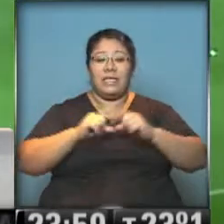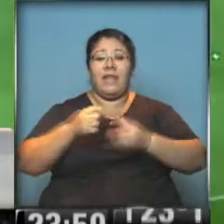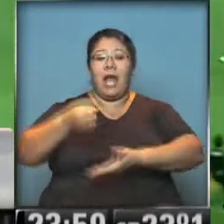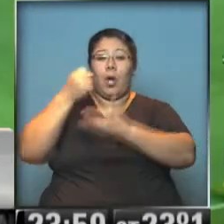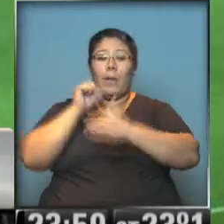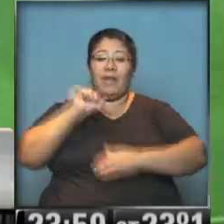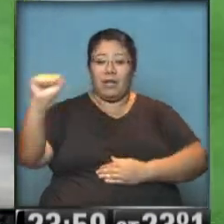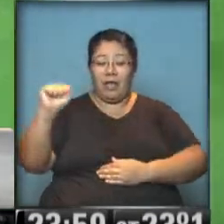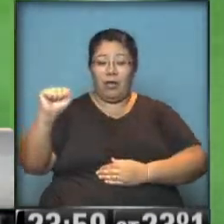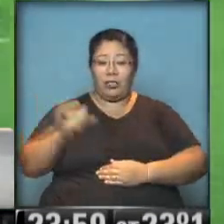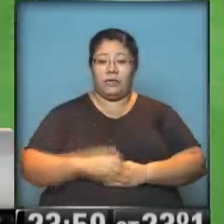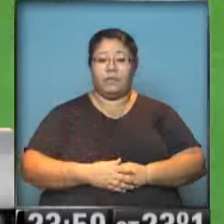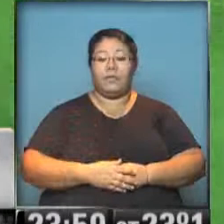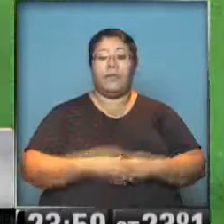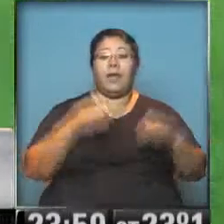Y en la fase de grupos